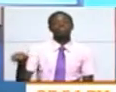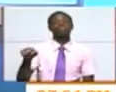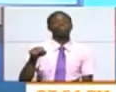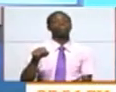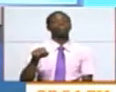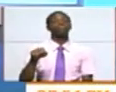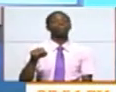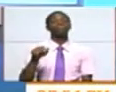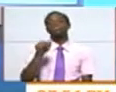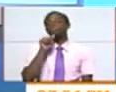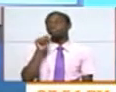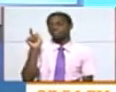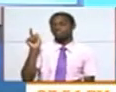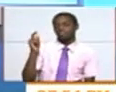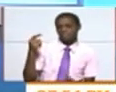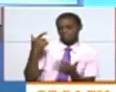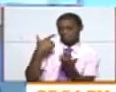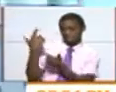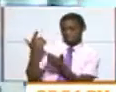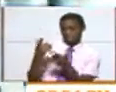esto, por ejemplo.